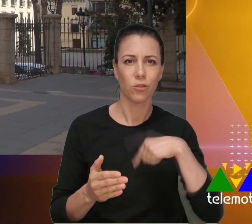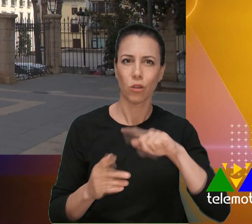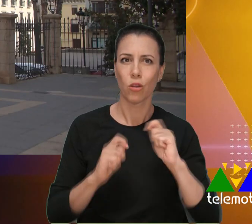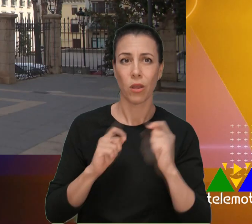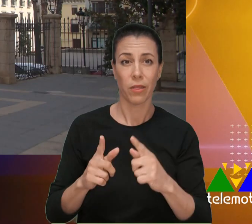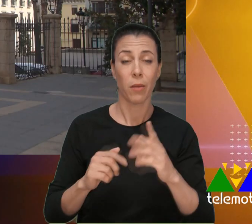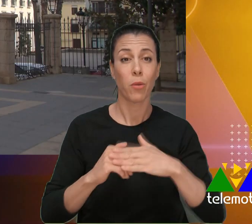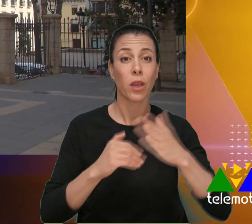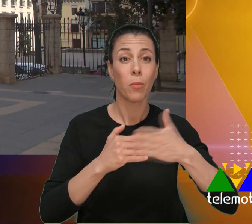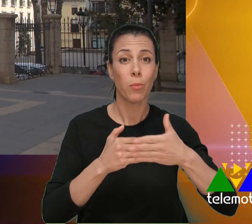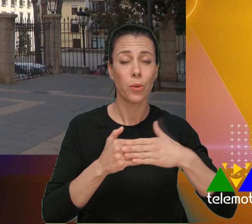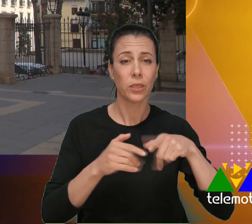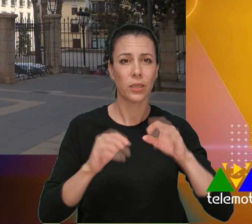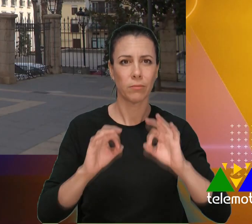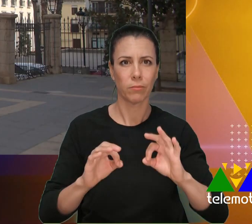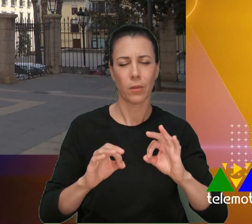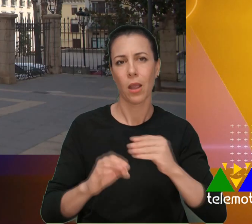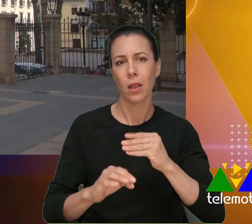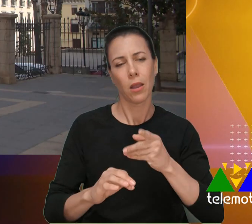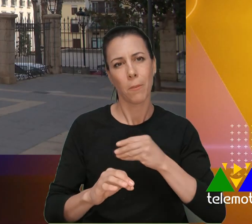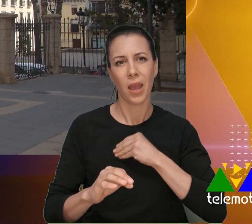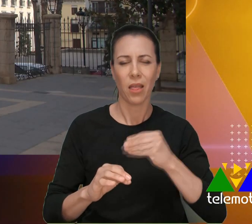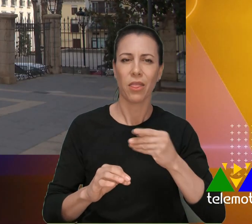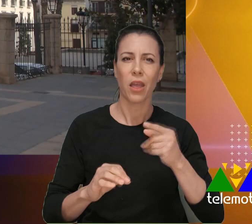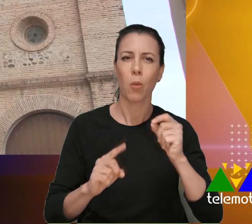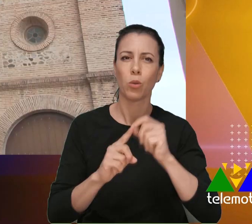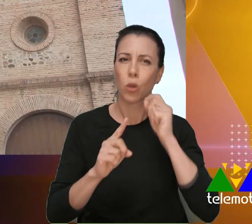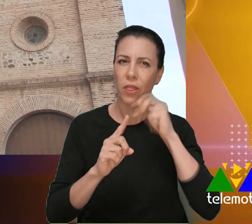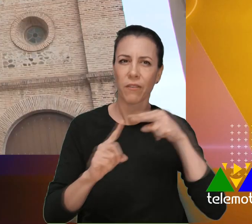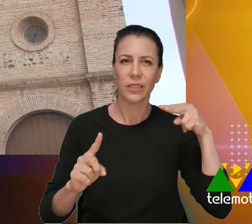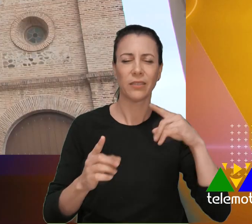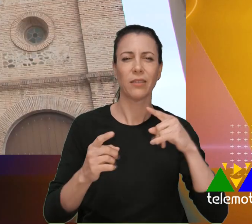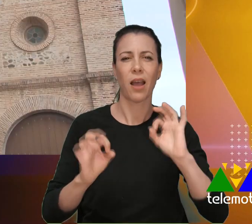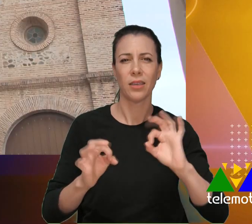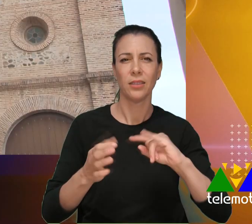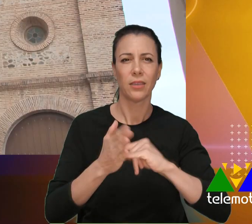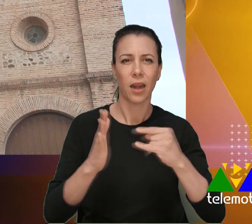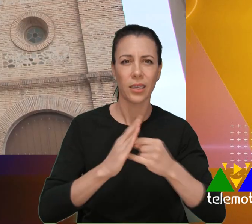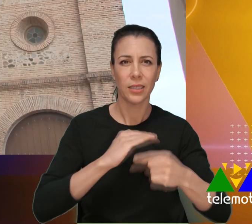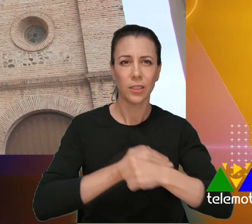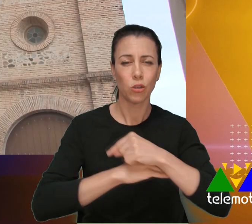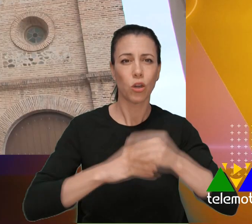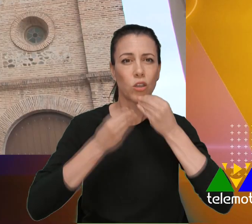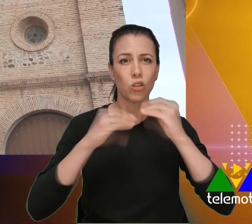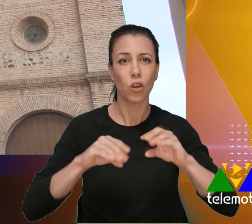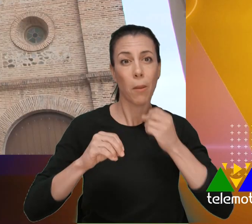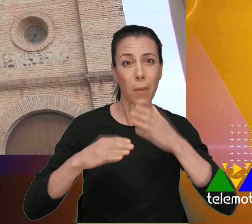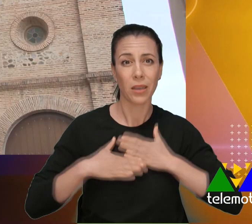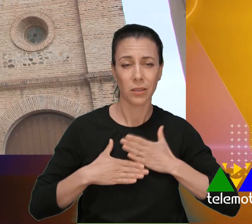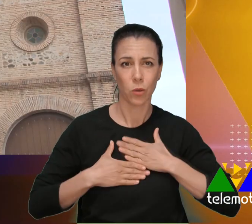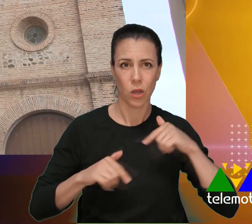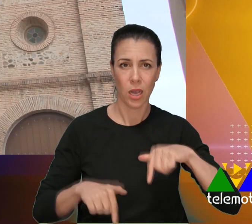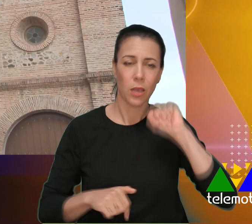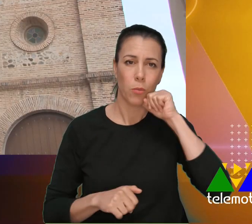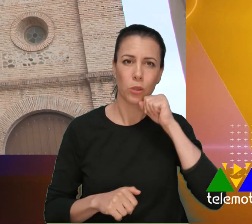una puerta como esta merecería la valoración desde el punto de vista arquitectónico, desde el punto de vista del patrimonio de Motril que tiene. Yo decía que necesita